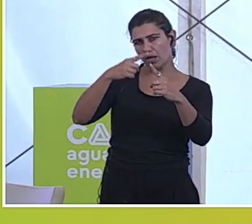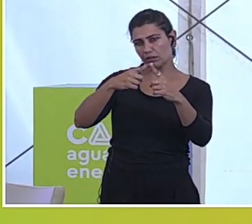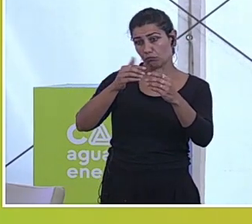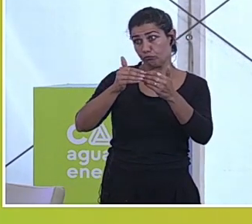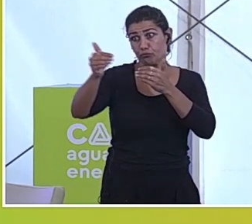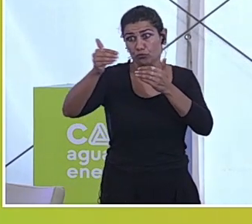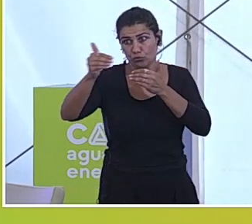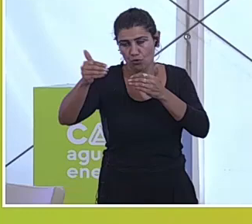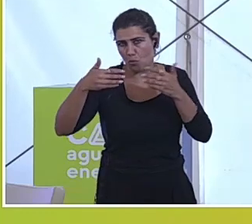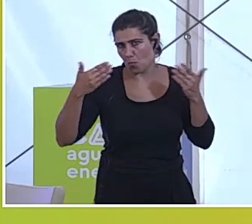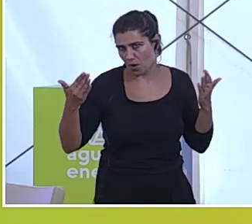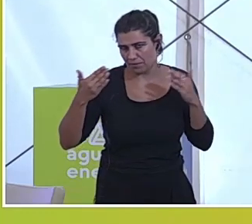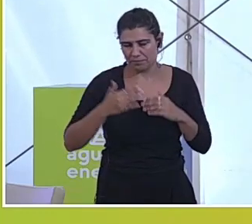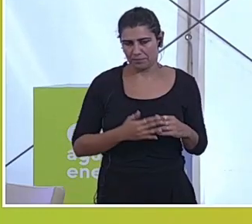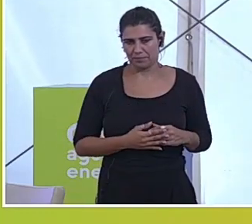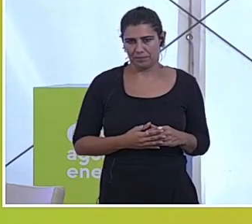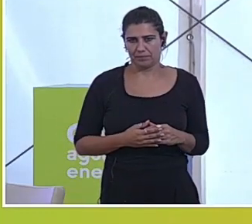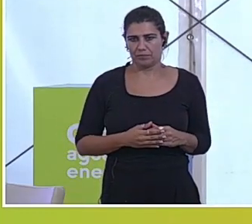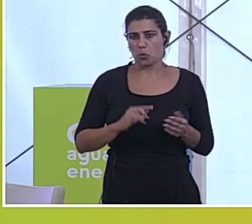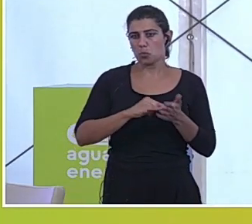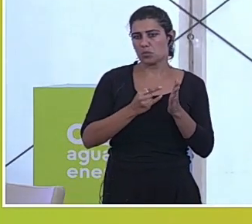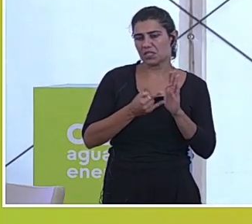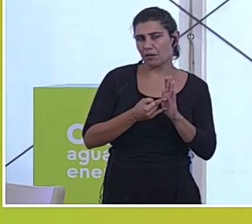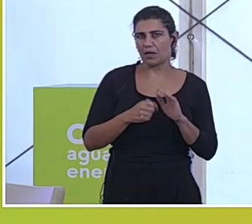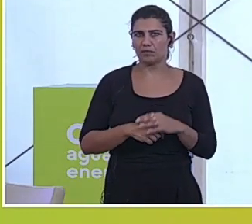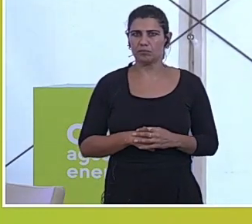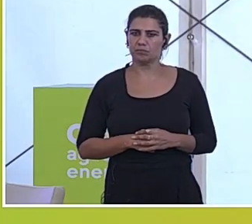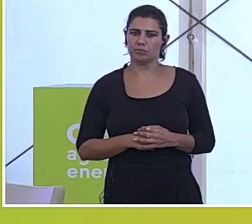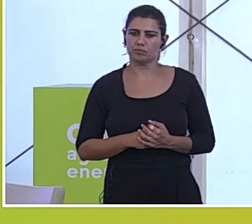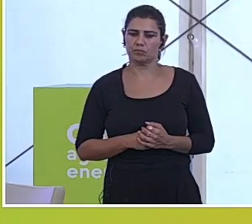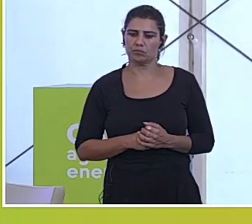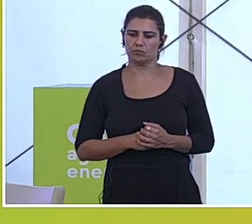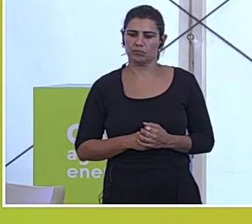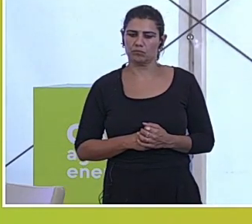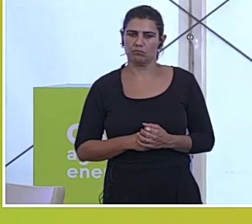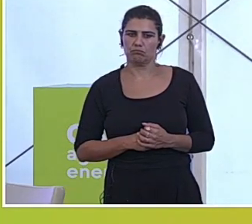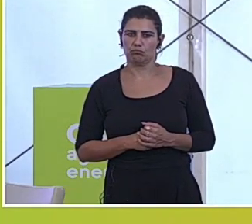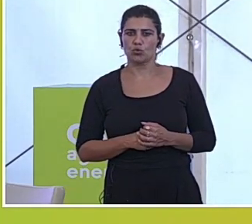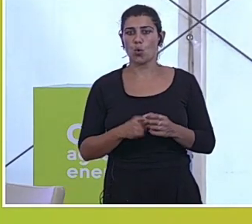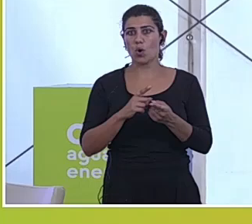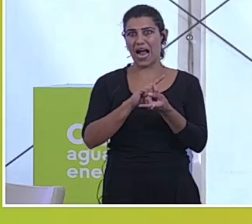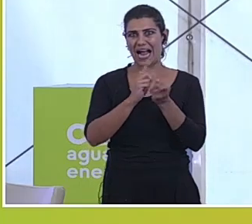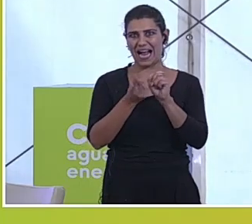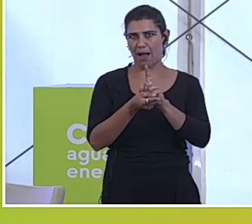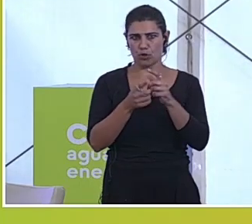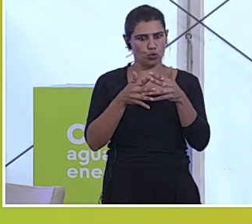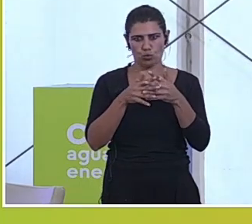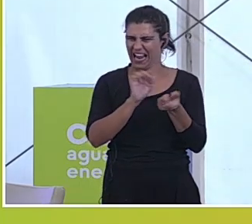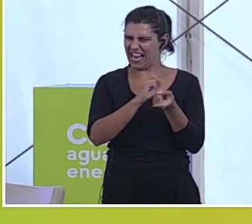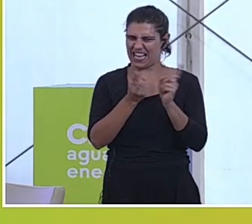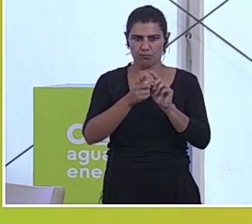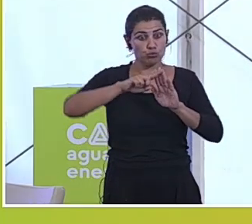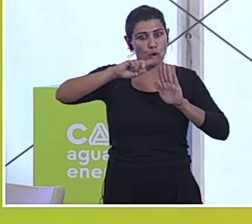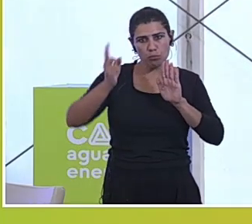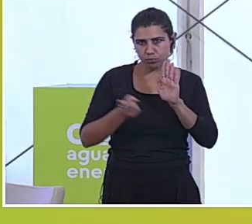a futuro, como comentábamos anteriormente, era un sistema que sea pues, es un cambio completo de estructura, ¿vale? Para que se hagan una